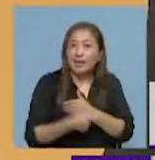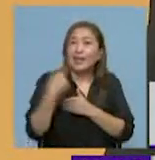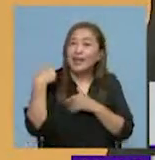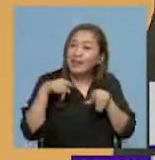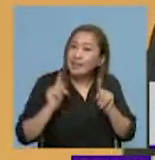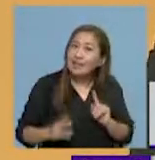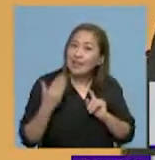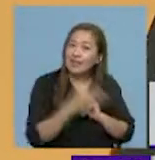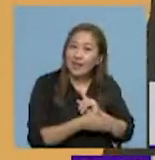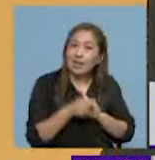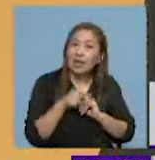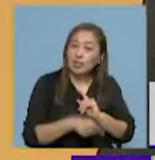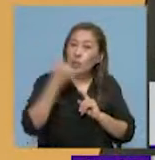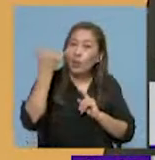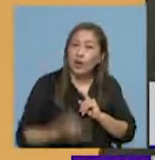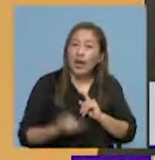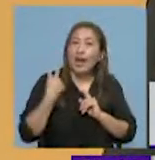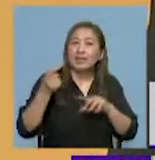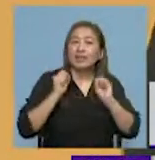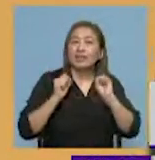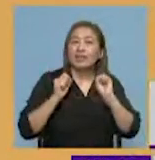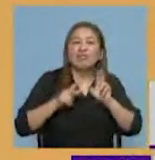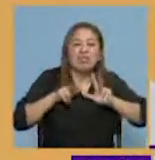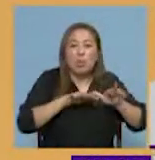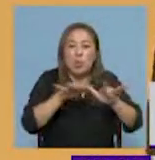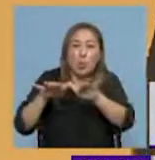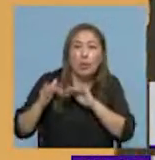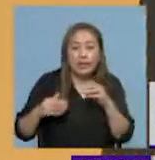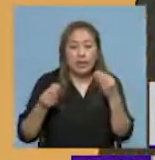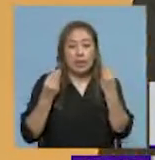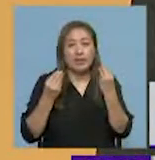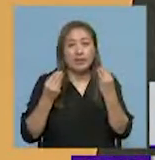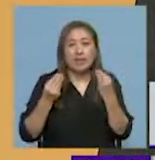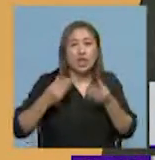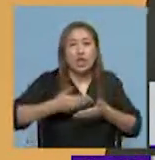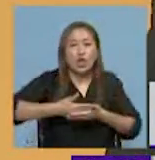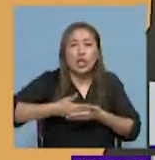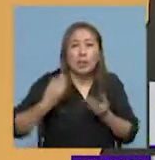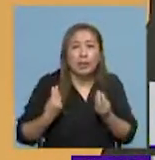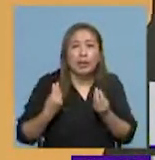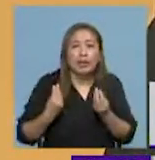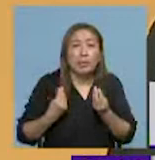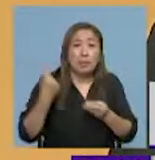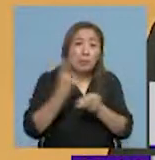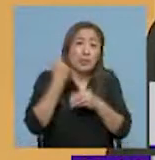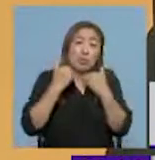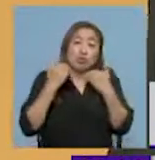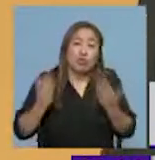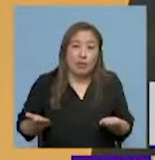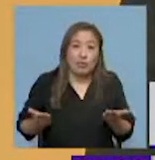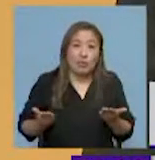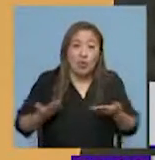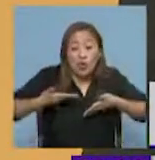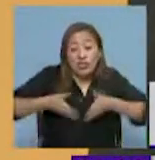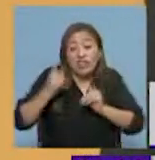caso hubo manifestaciones diciendo bueno pero qué van a hacer con el neonato primero no sabemos si